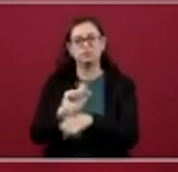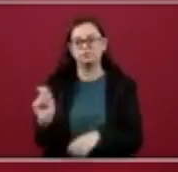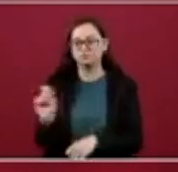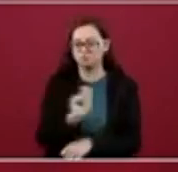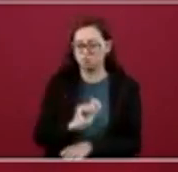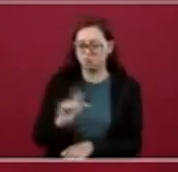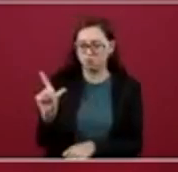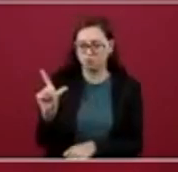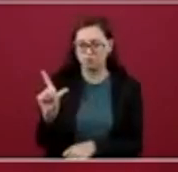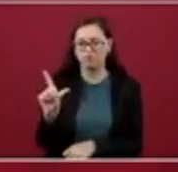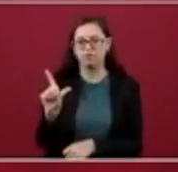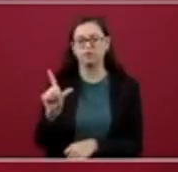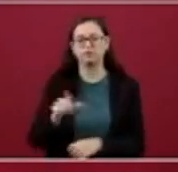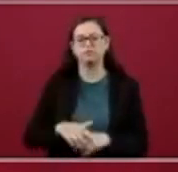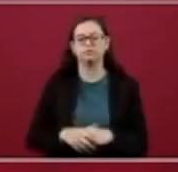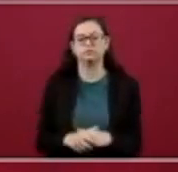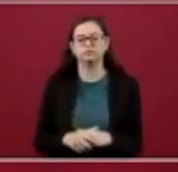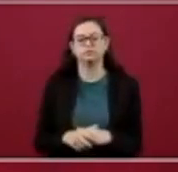profesionales